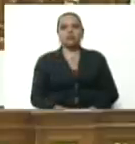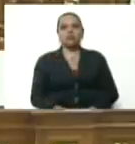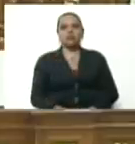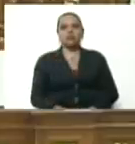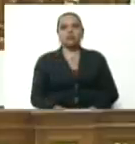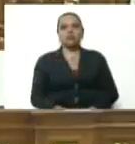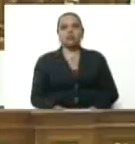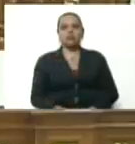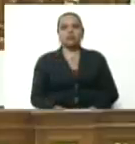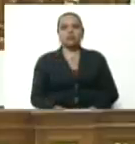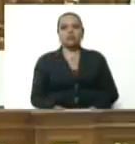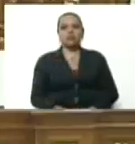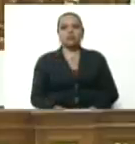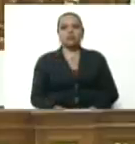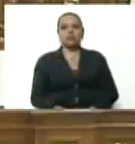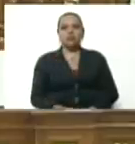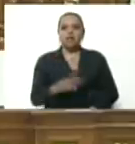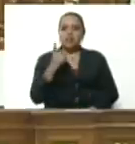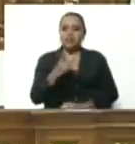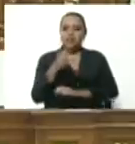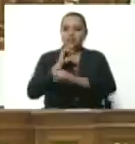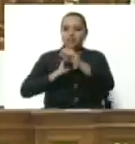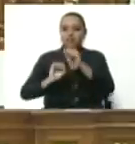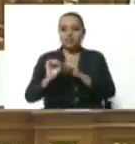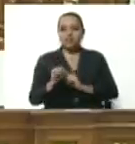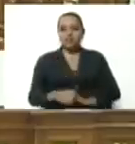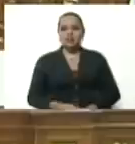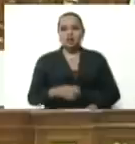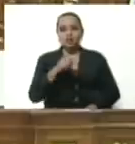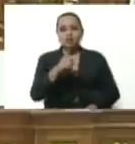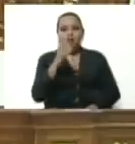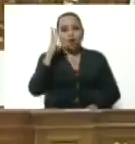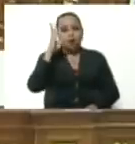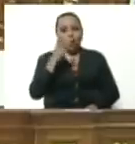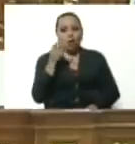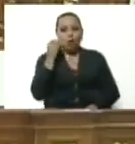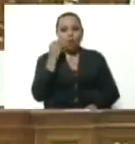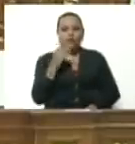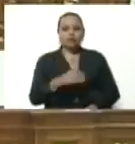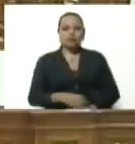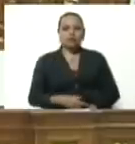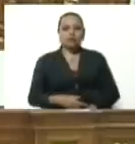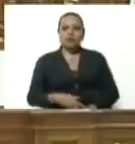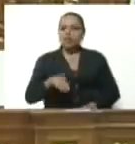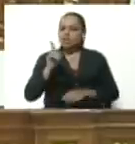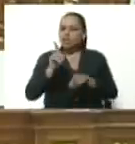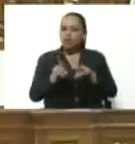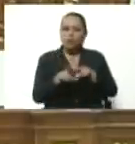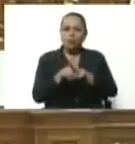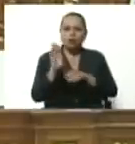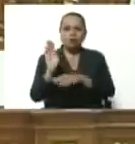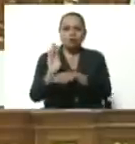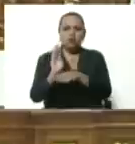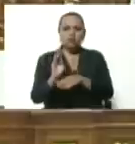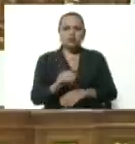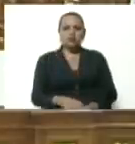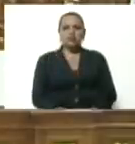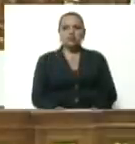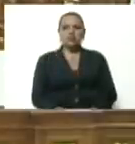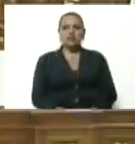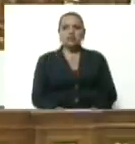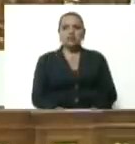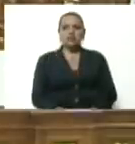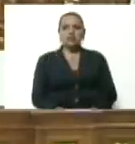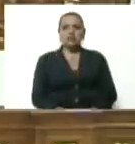si usted es una señora, ande a la defensiva. Es más, si usted es joven, ande a la defensiva. No se